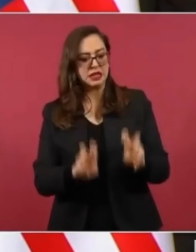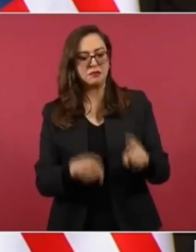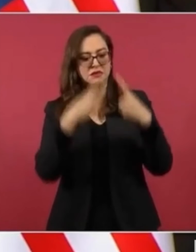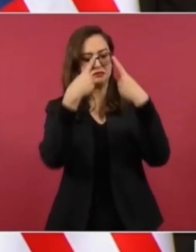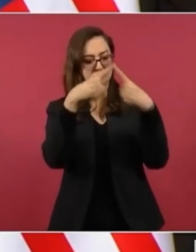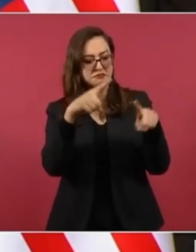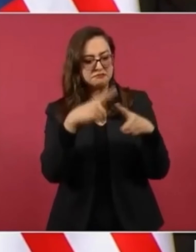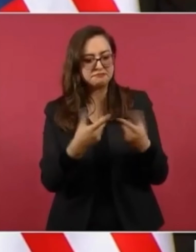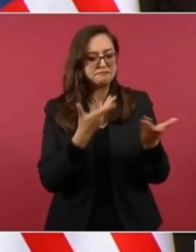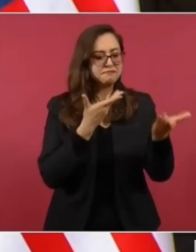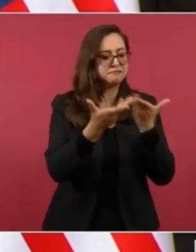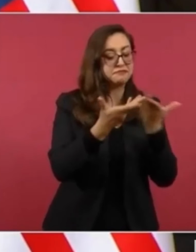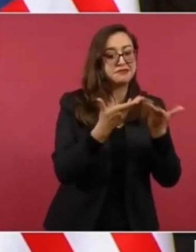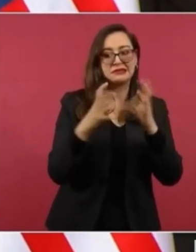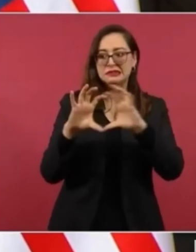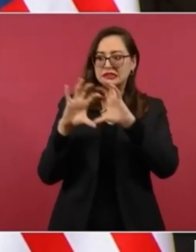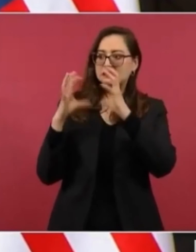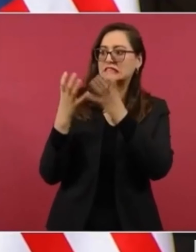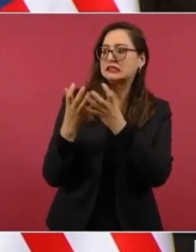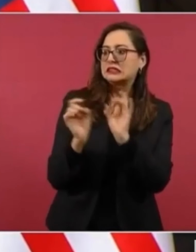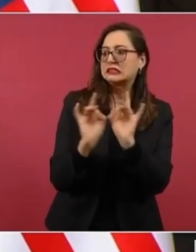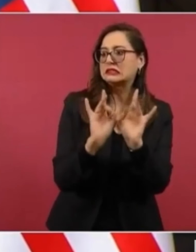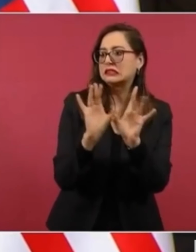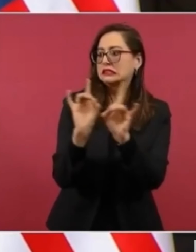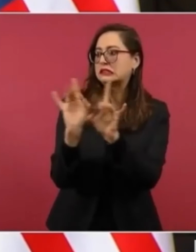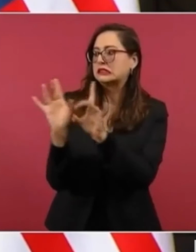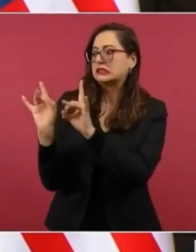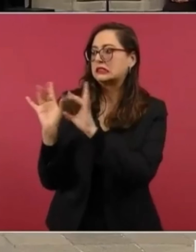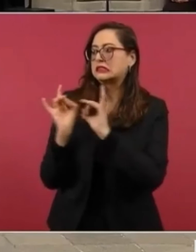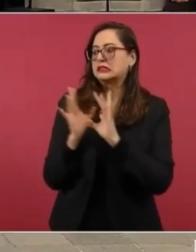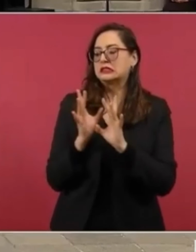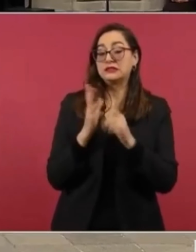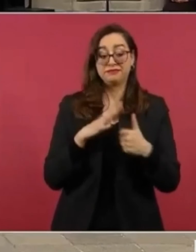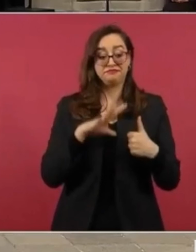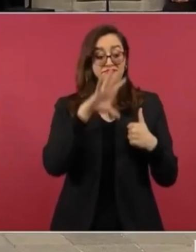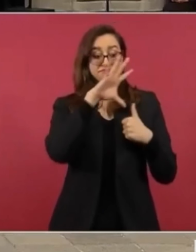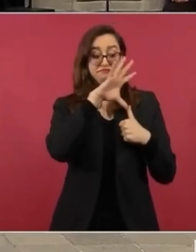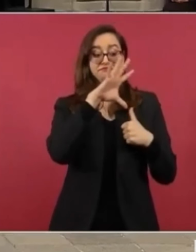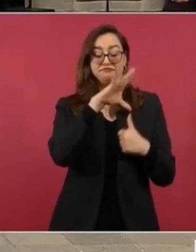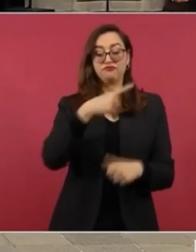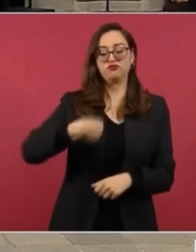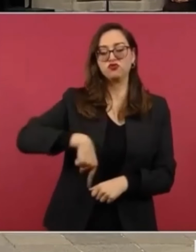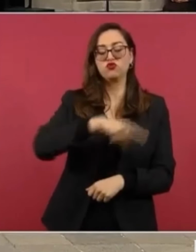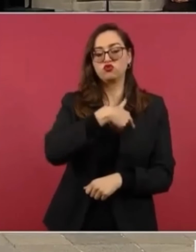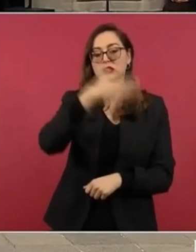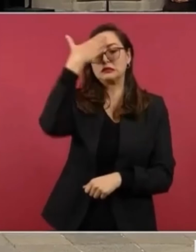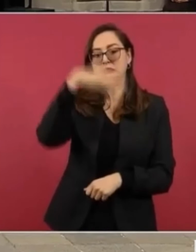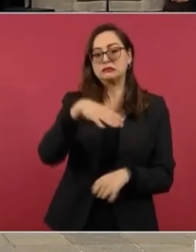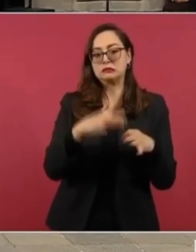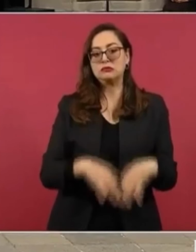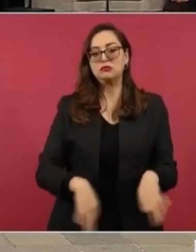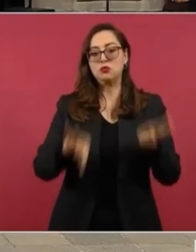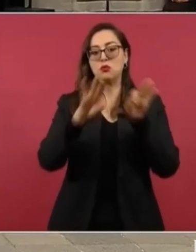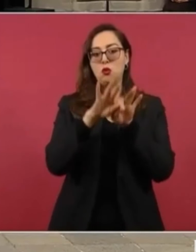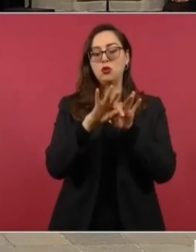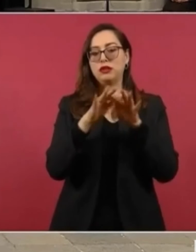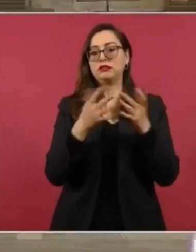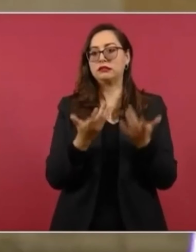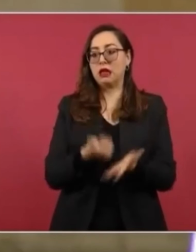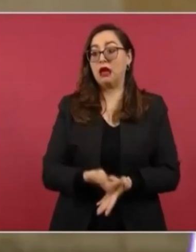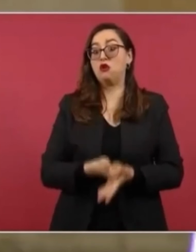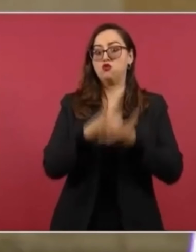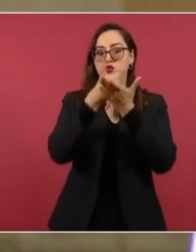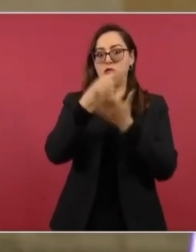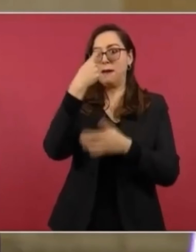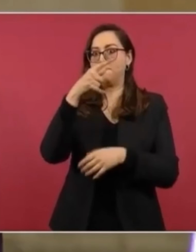sucediendo muchas cosas y como líderes de América del Norte reconocemos los papeles que desempeñan nuestros países como fuente de estabilidad y